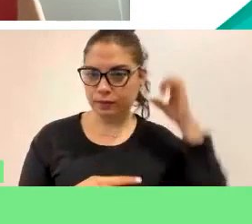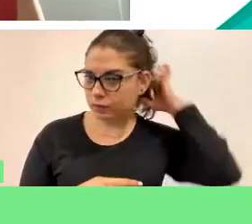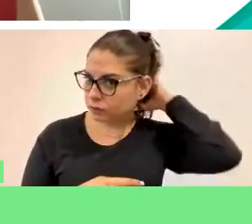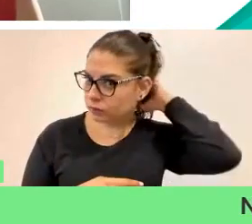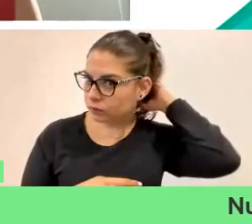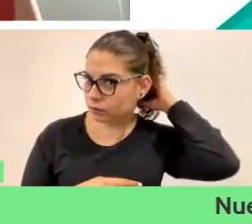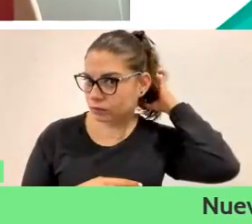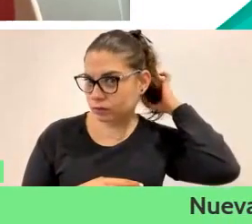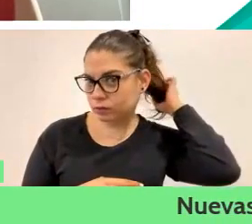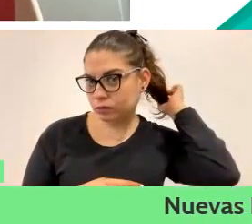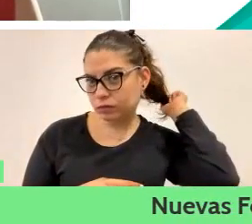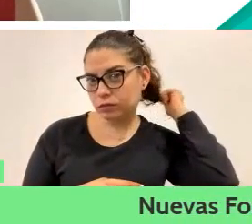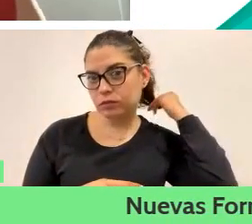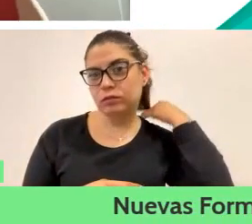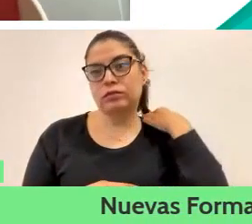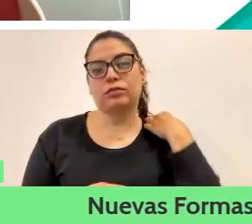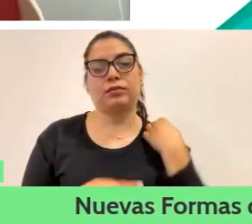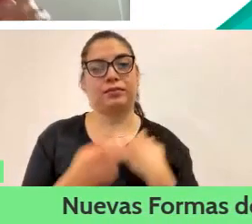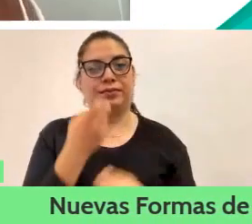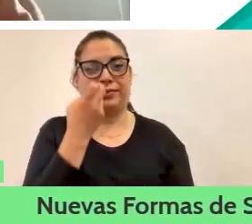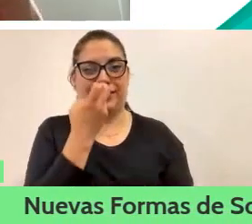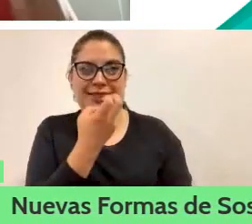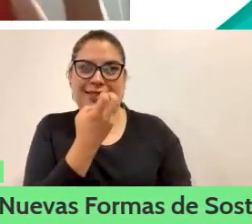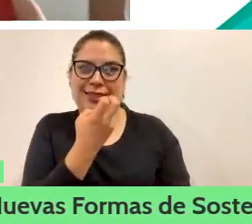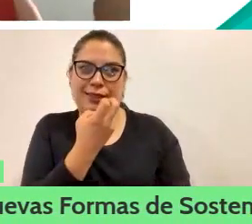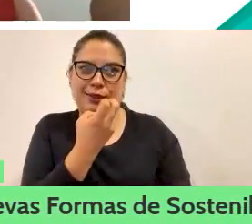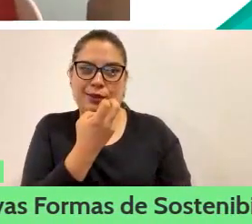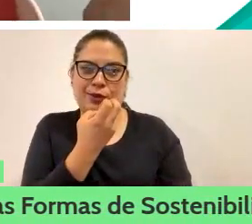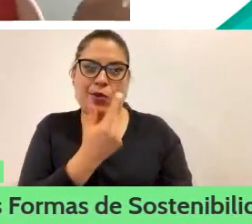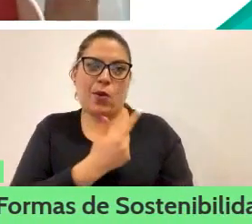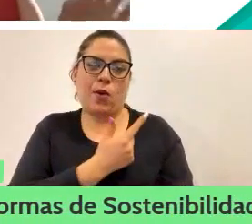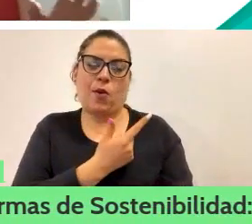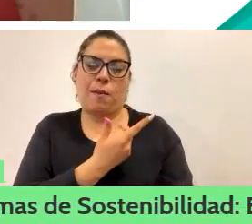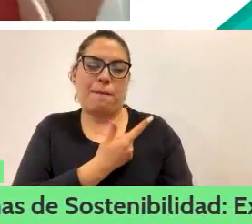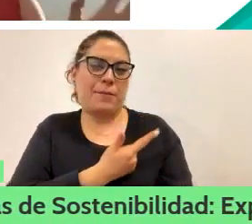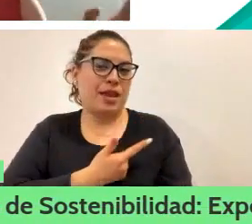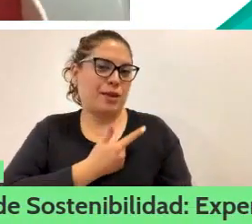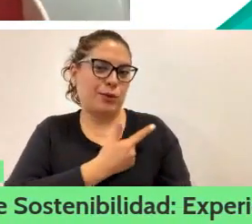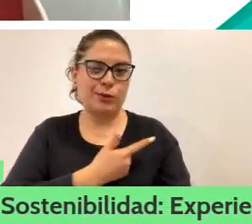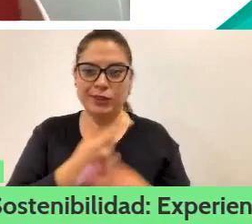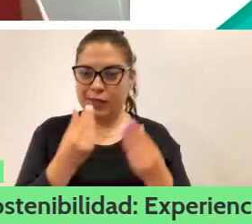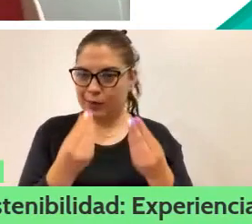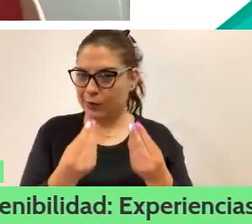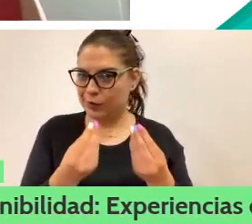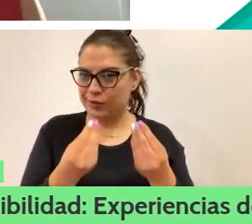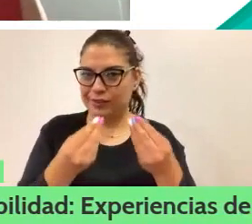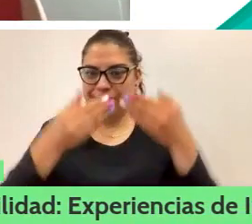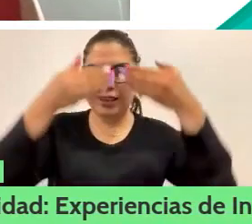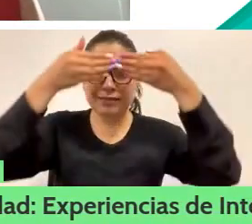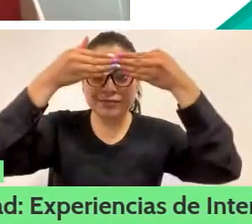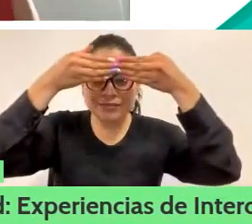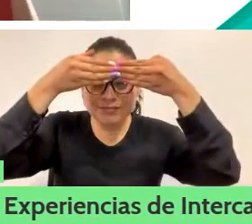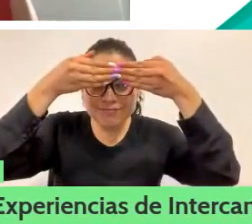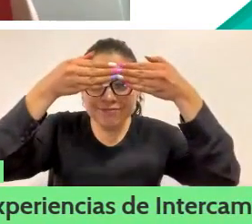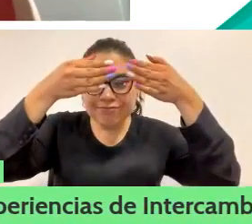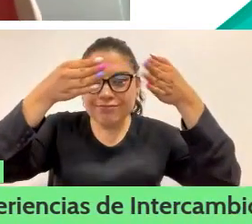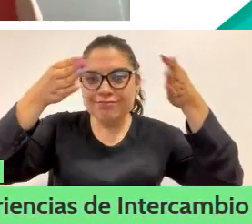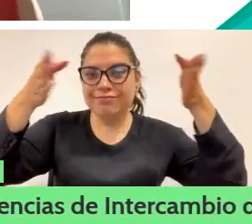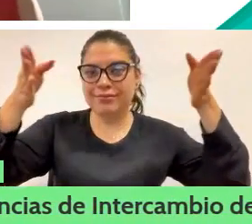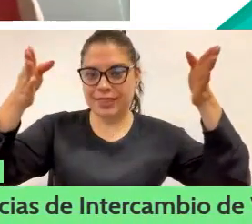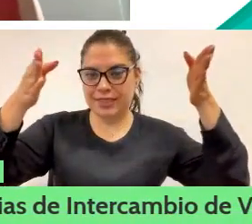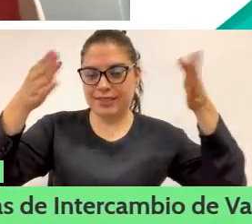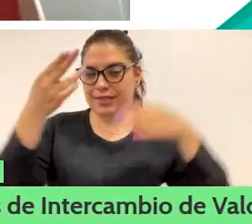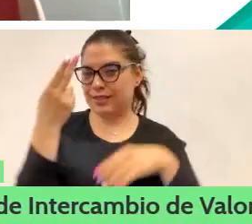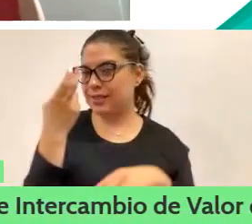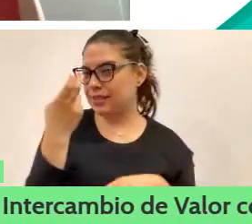Me encanta lo de pensar fuera de la caja. Debería ser como que el eslogan cuando nos levantamos todos los días. ¿Qué hacemos para pensar hoy fuera de la caja?